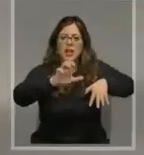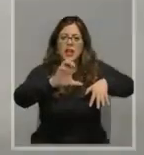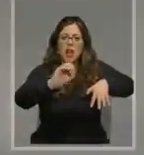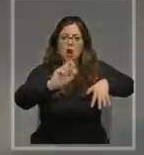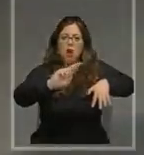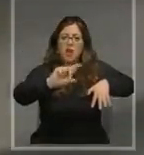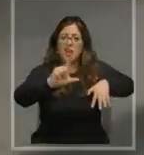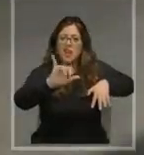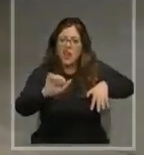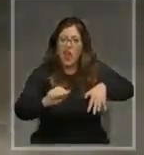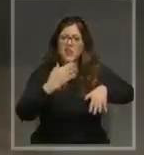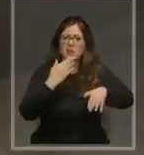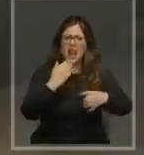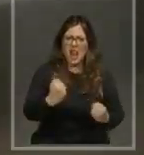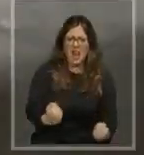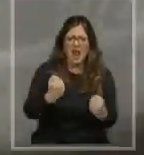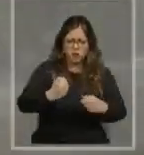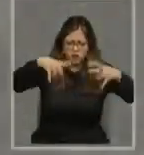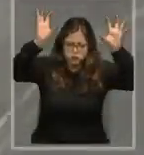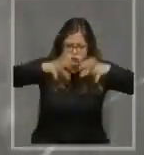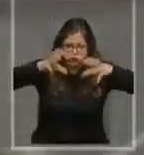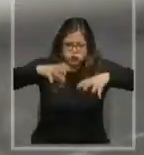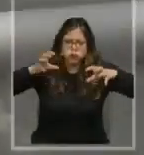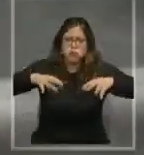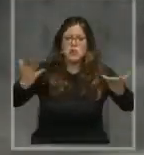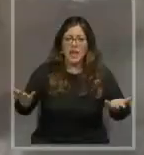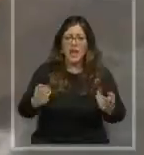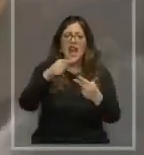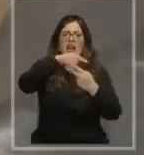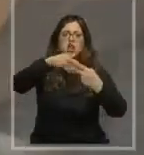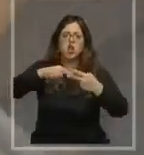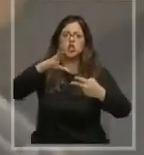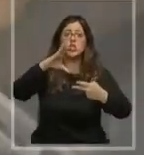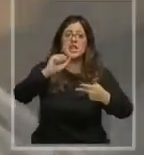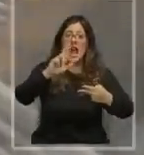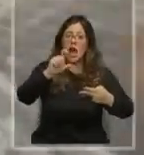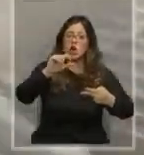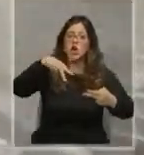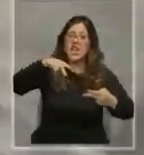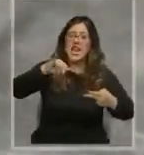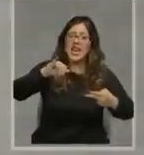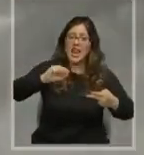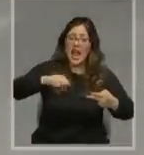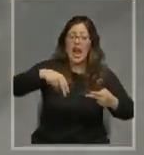y posibles estragos se sentirán también en ambas Carolinas hasta el jueves.